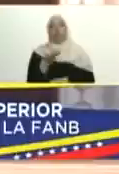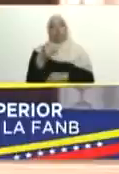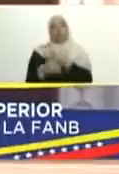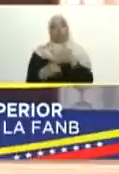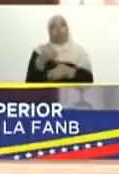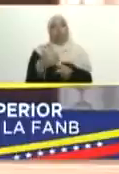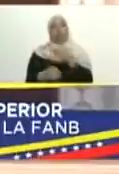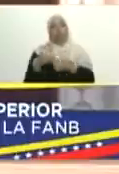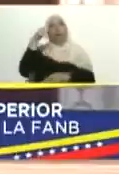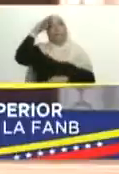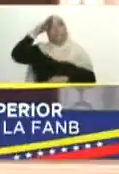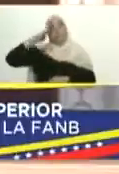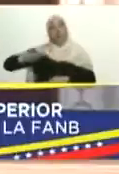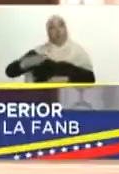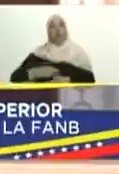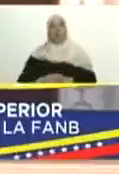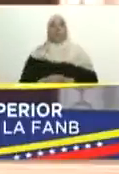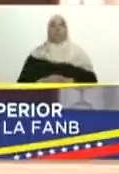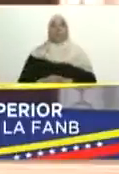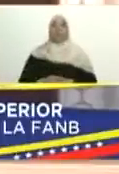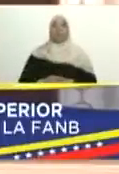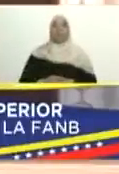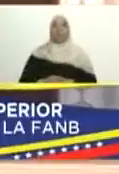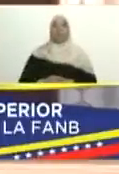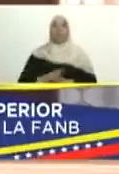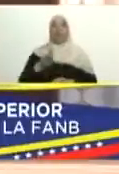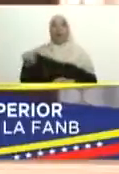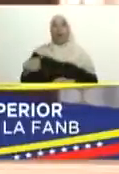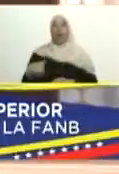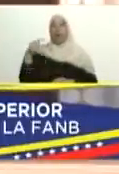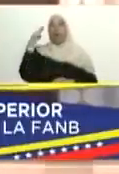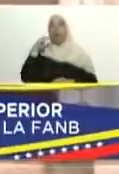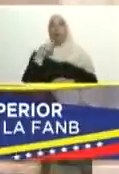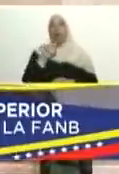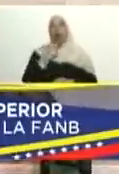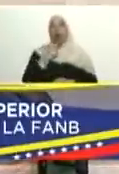militar de la Fuerza Armada Nacional Bolivariana.